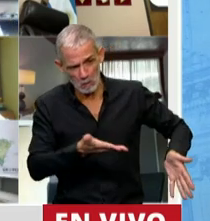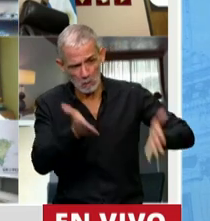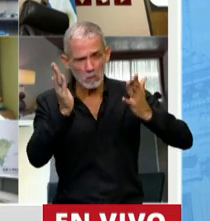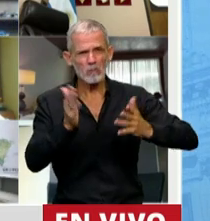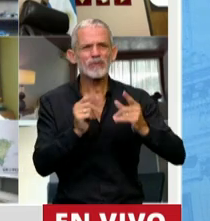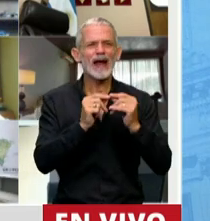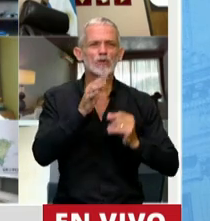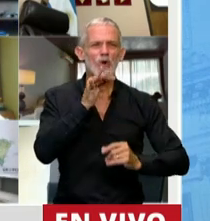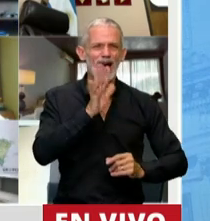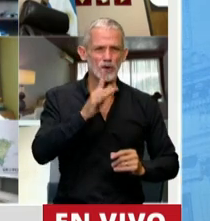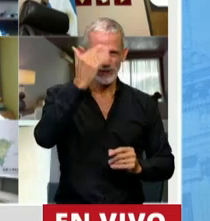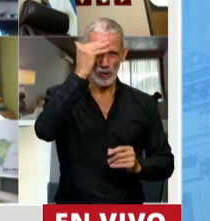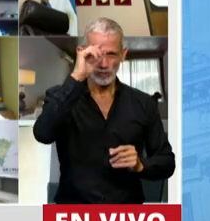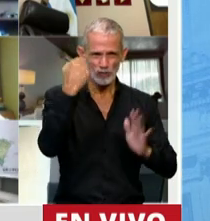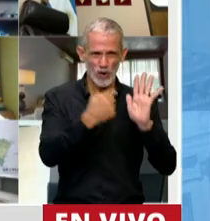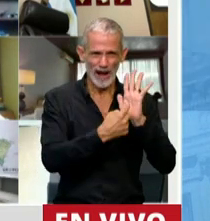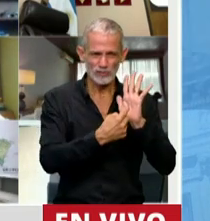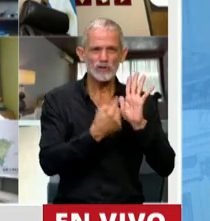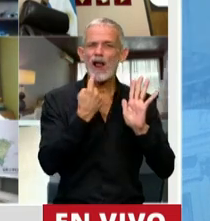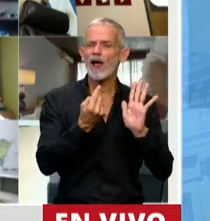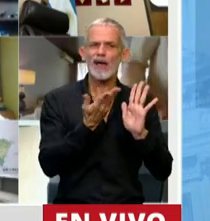El artículo 14 de nuestra Constitución